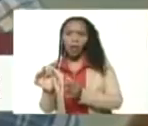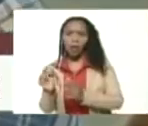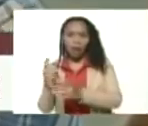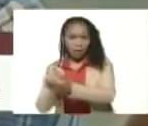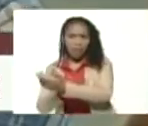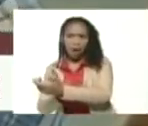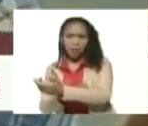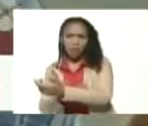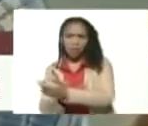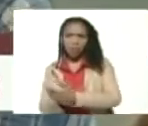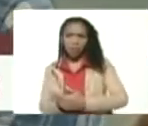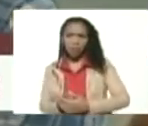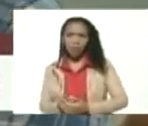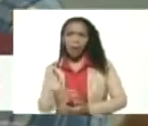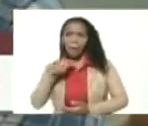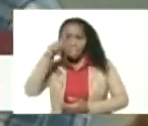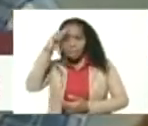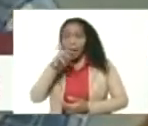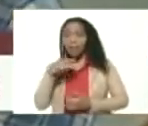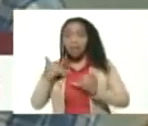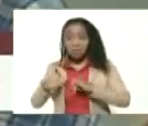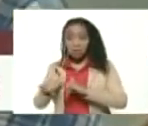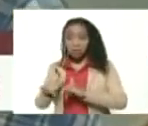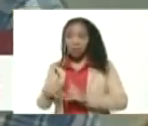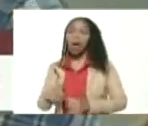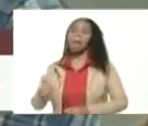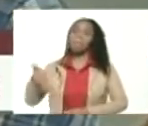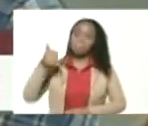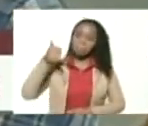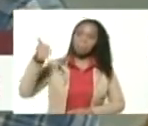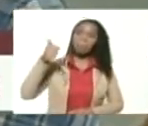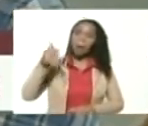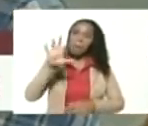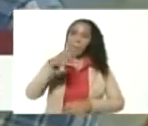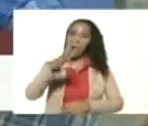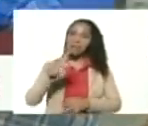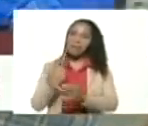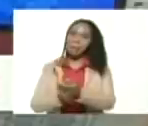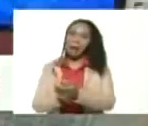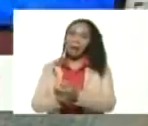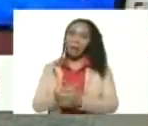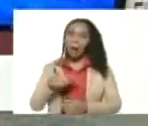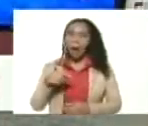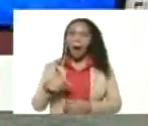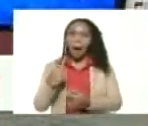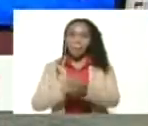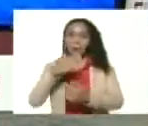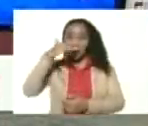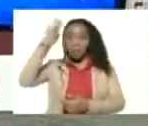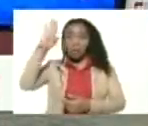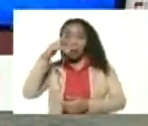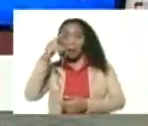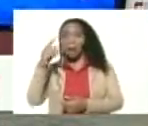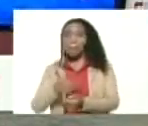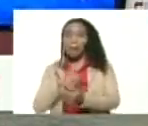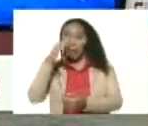Hermano, padre e hijo, está bien, parece hermano, hermano menor, hermano mayor.